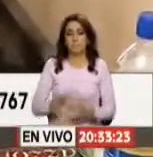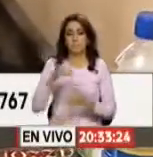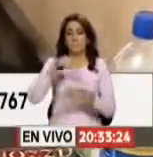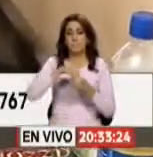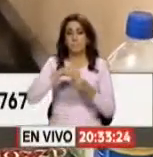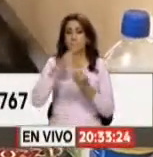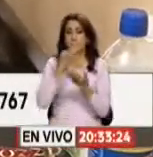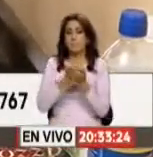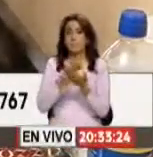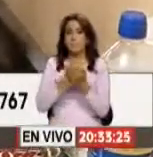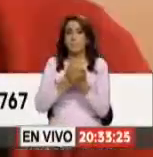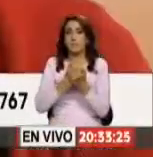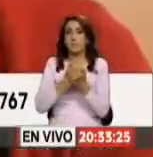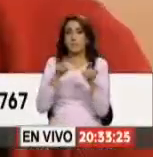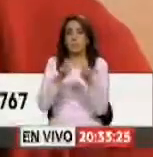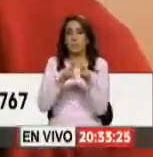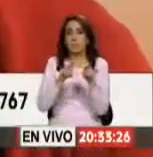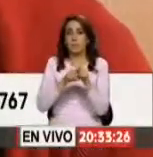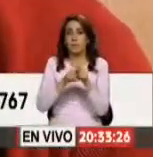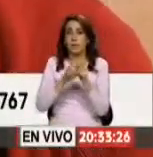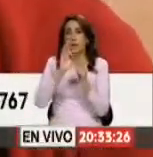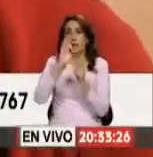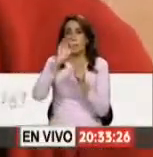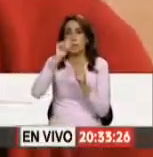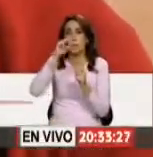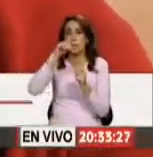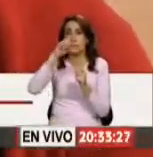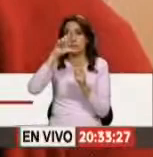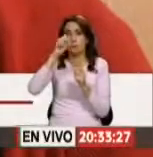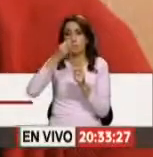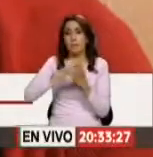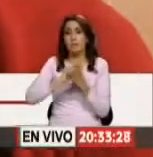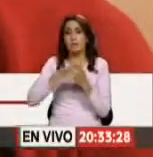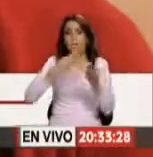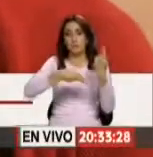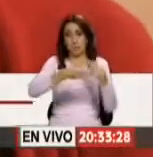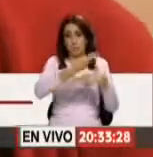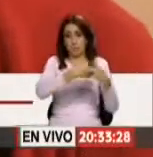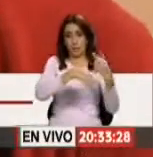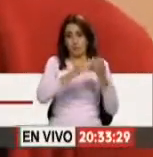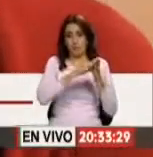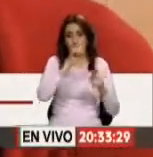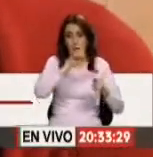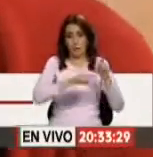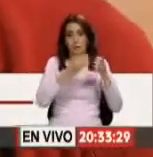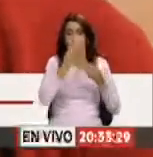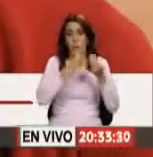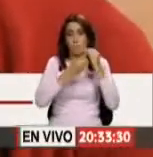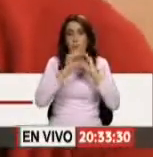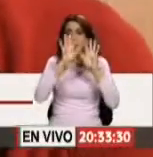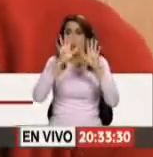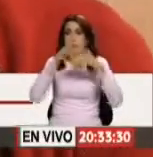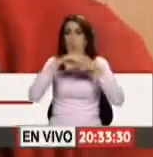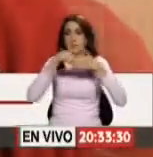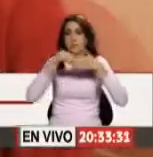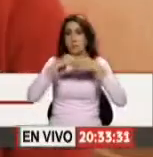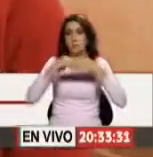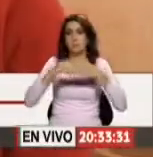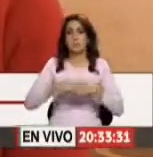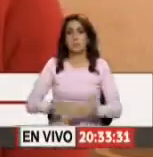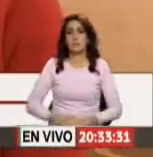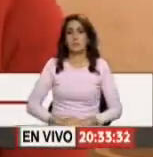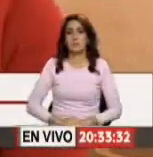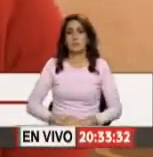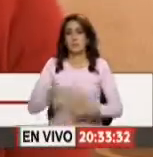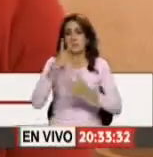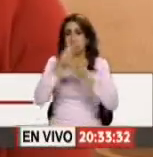a su vecina venden tamales. Así a veces cuando se vende todo, así queda de ganancia unos $10, si no unos 5, sí. Y